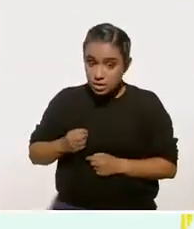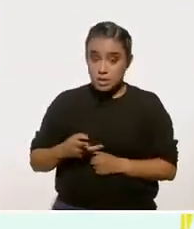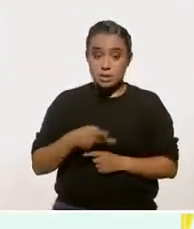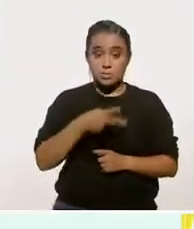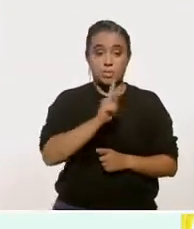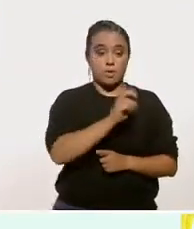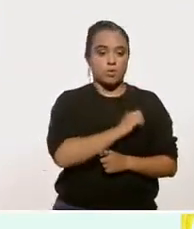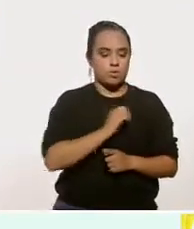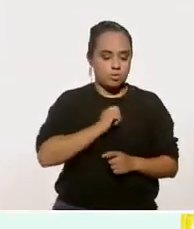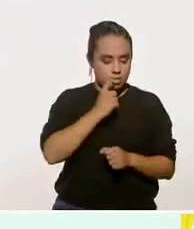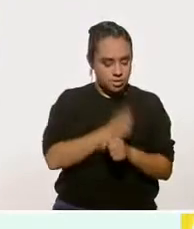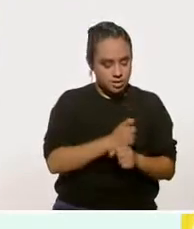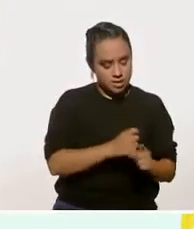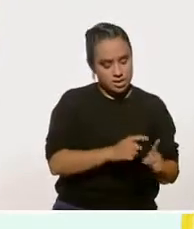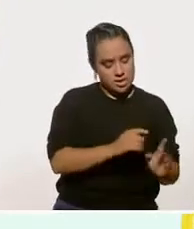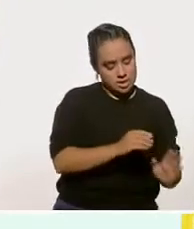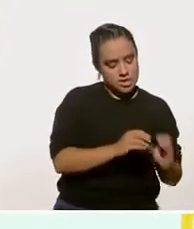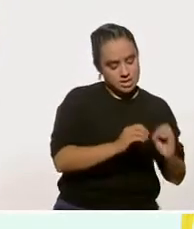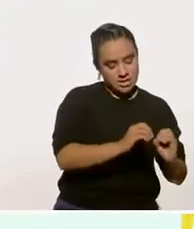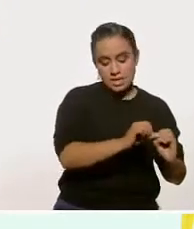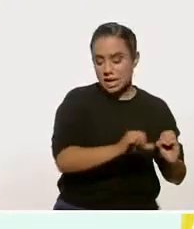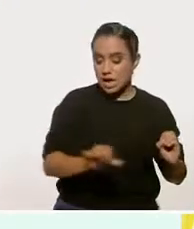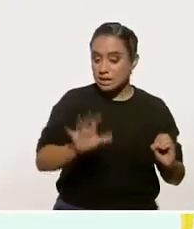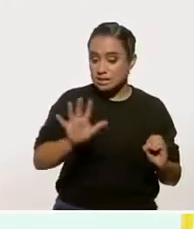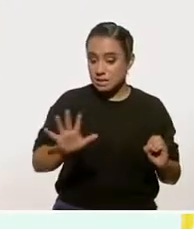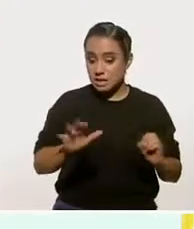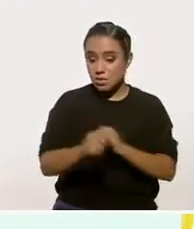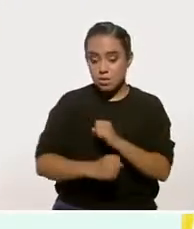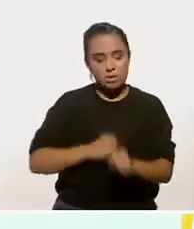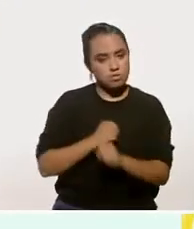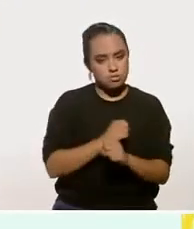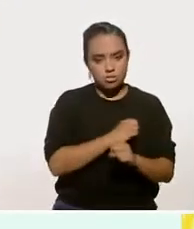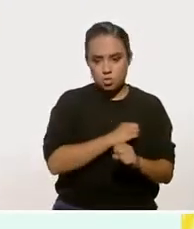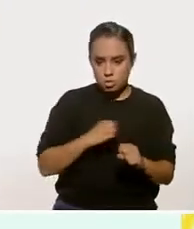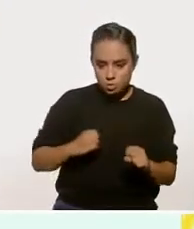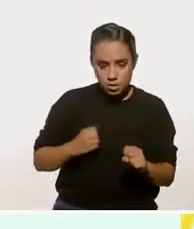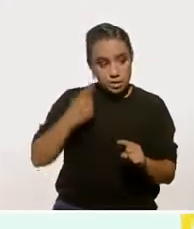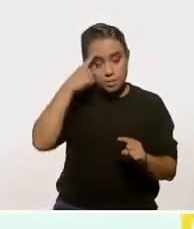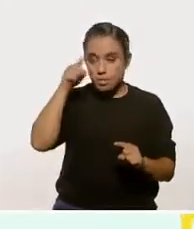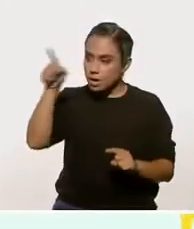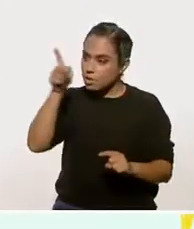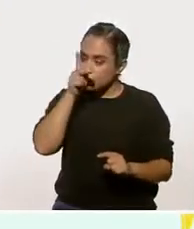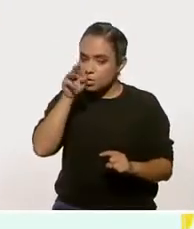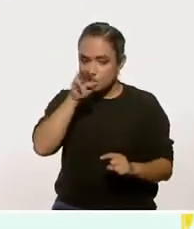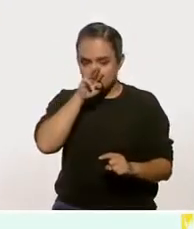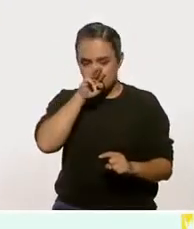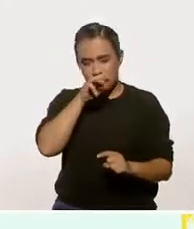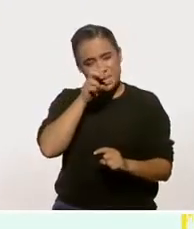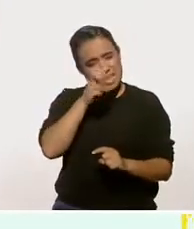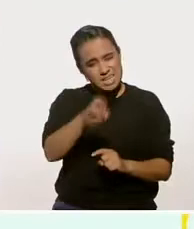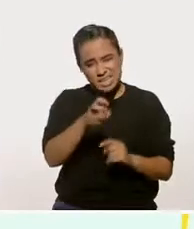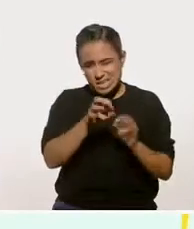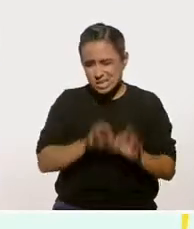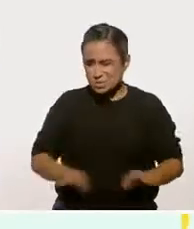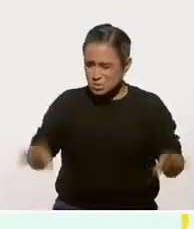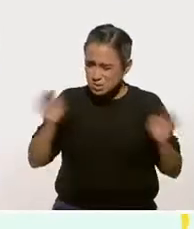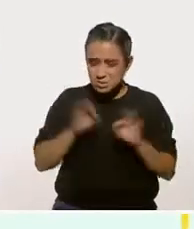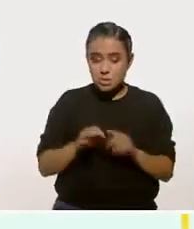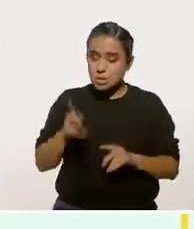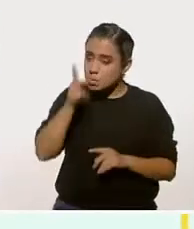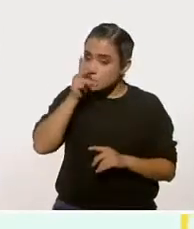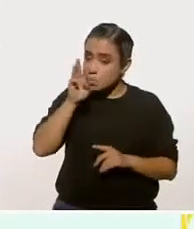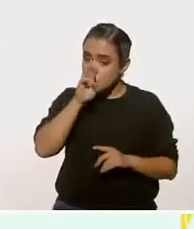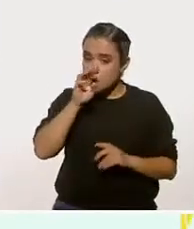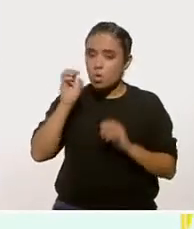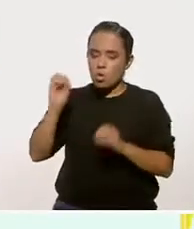la primera infancia, de 0 a 5 años, y obligaciones para los padres. Eso es muy importante plantearlo, para los padres o